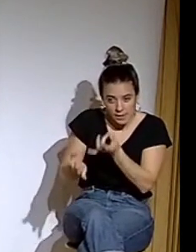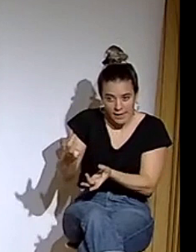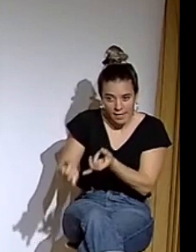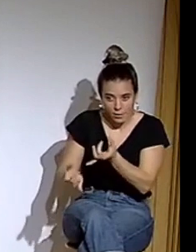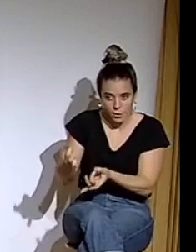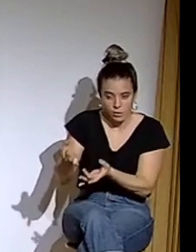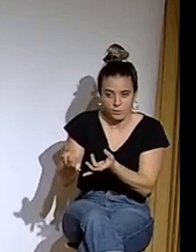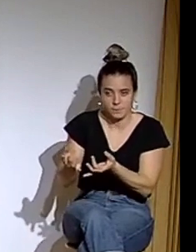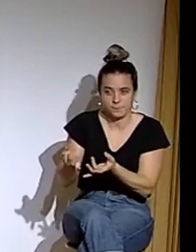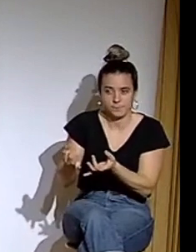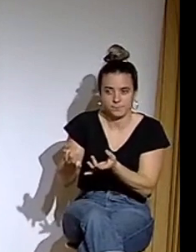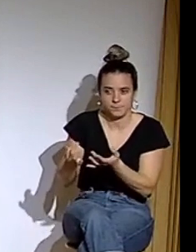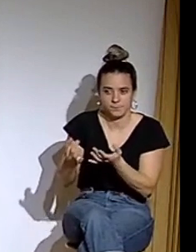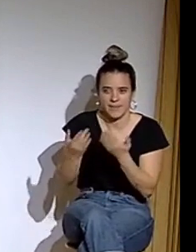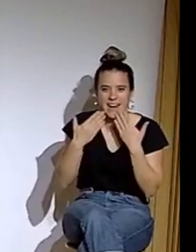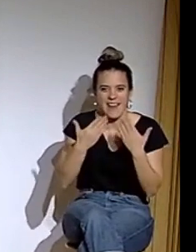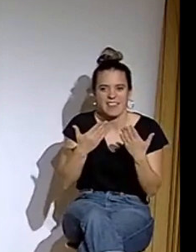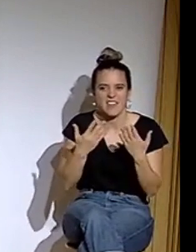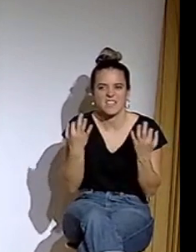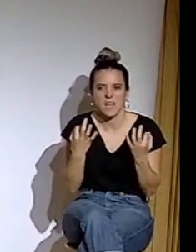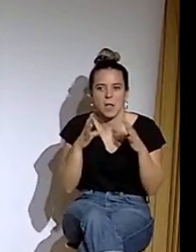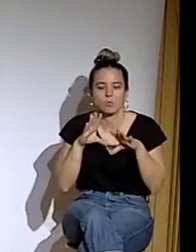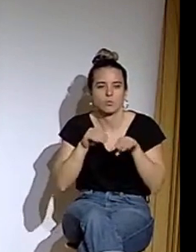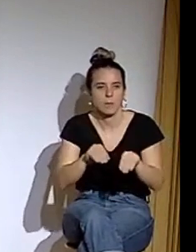de carteles